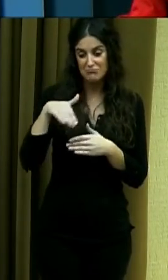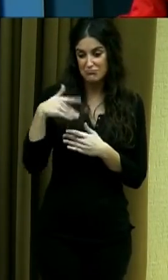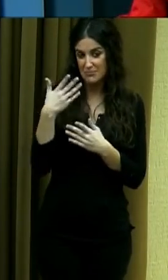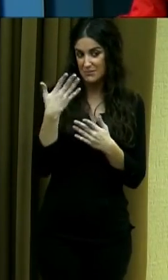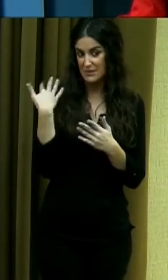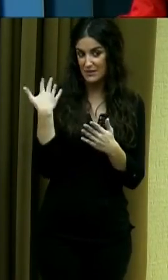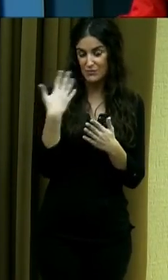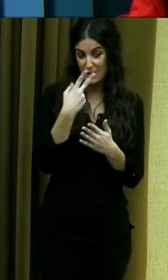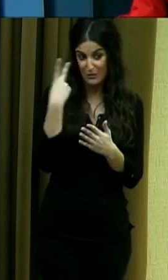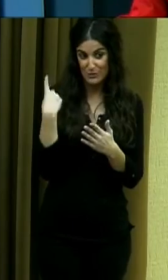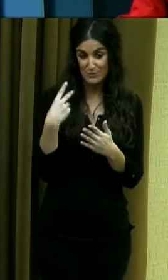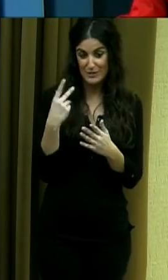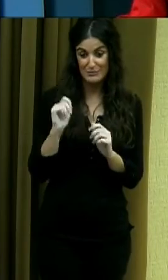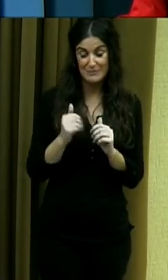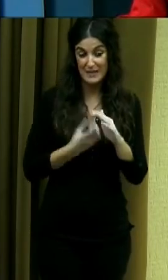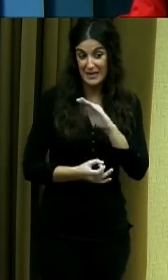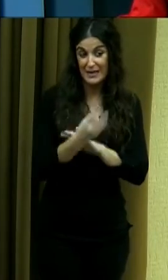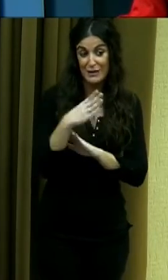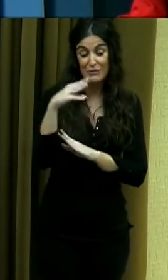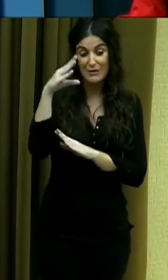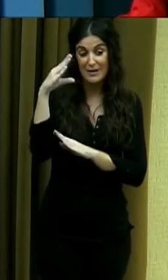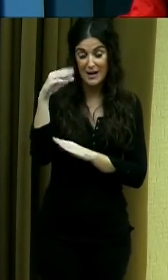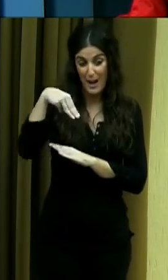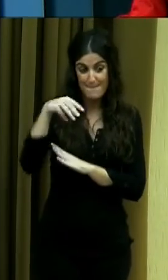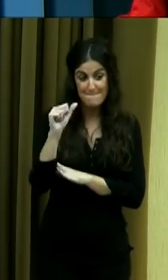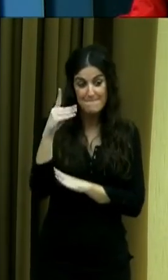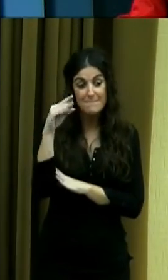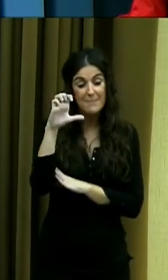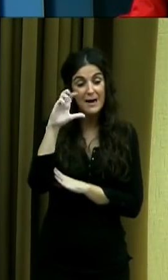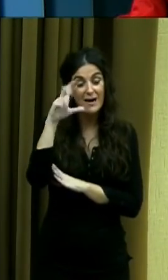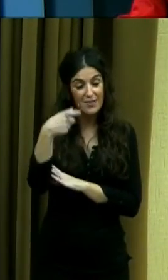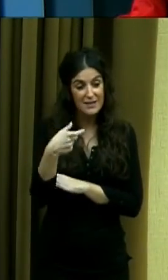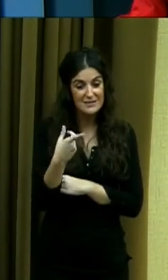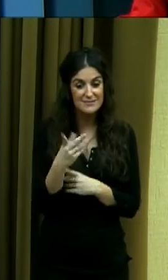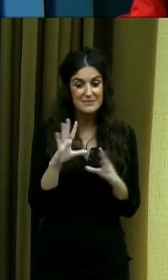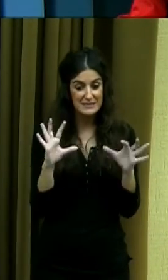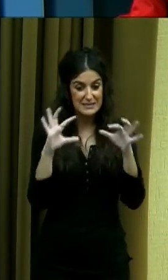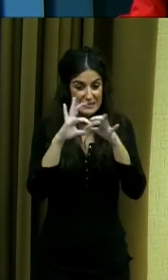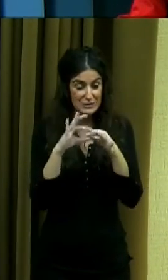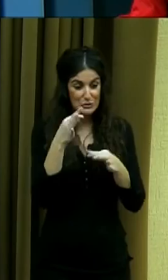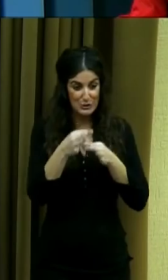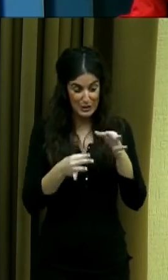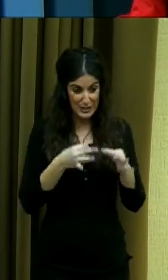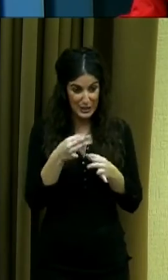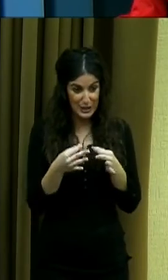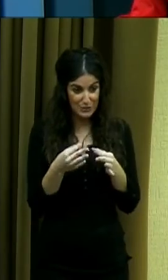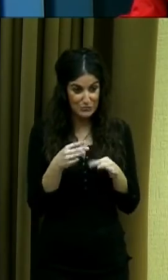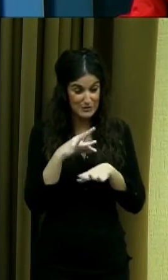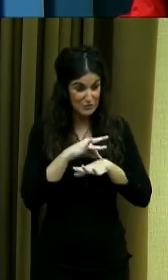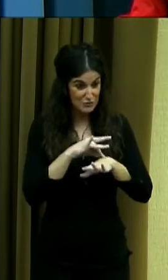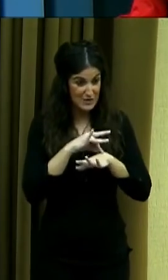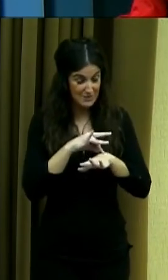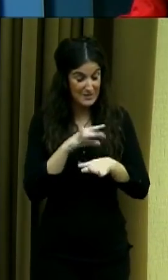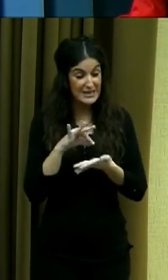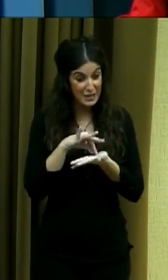la implantación del MADE y la coordinación tan estrecha que tenemos con los servicios sanitarios, ante cualquier signo de